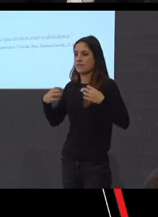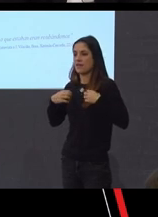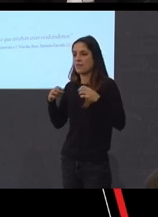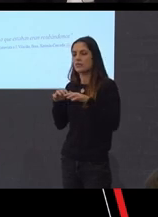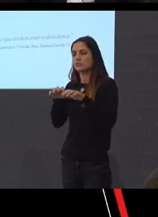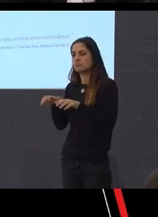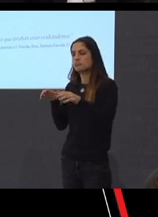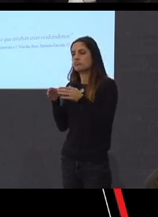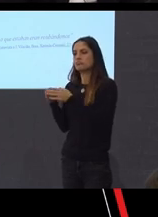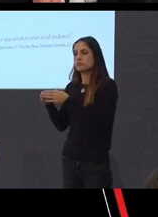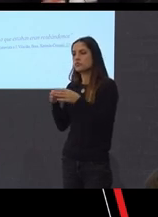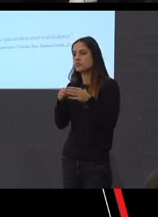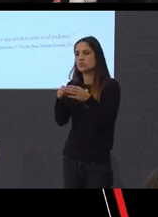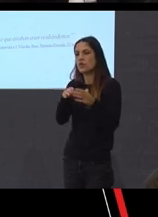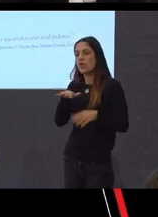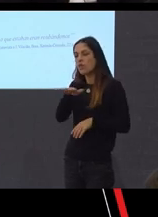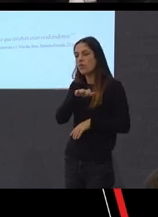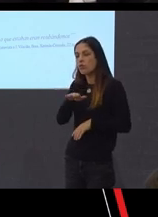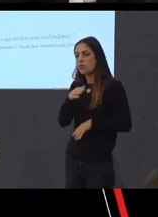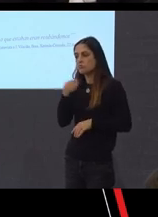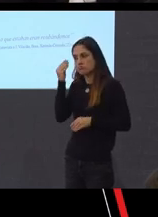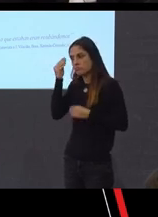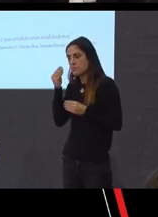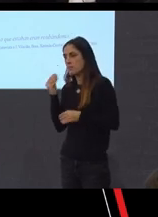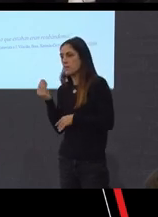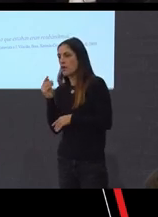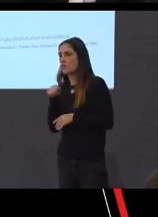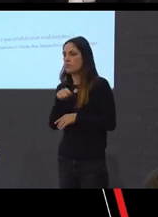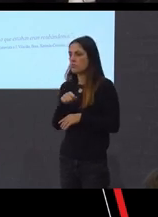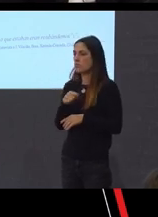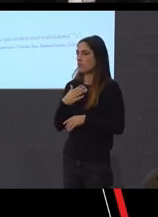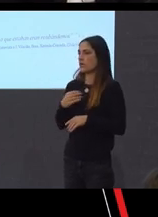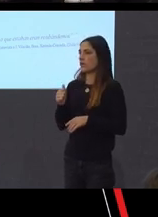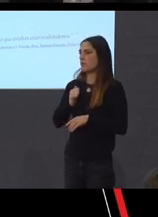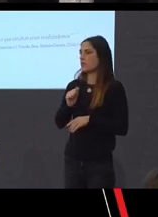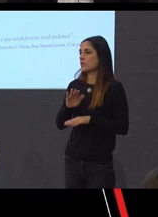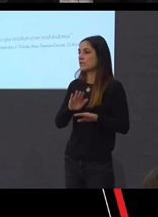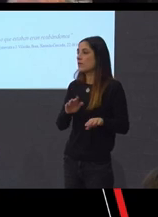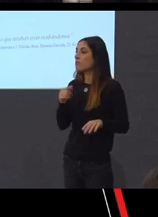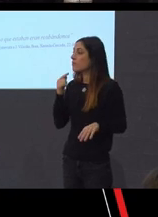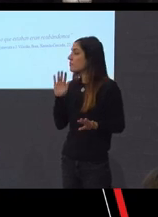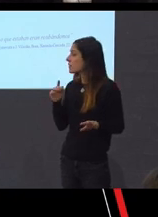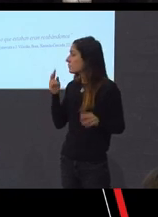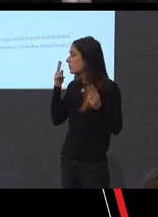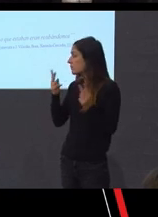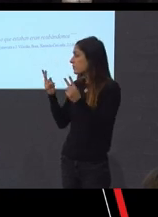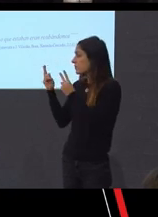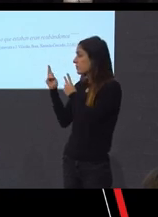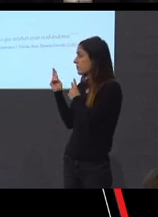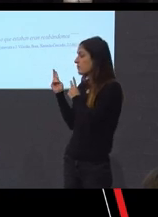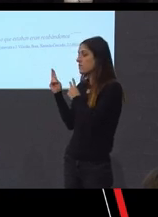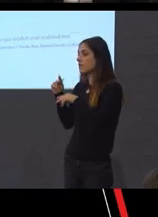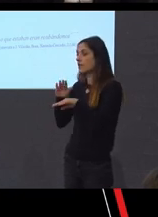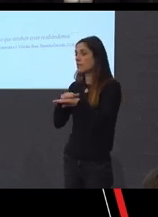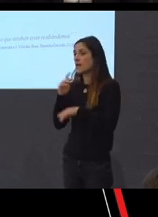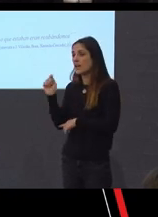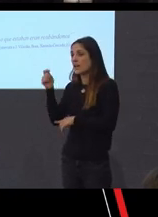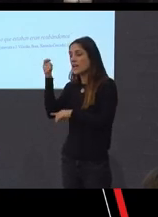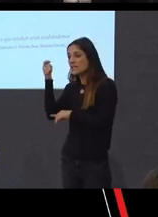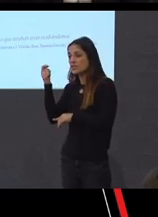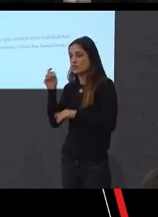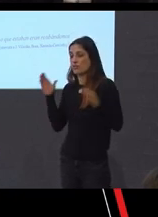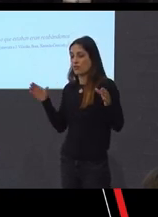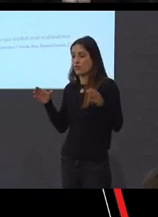estimasen convinte. Pero a súa propia documentación interna di todo o contrario, porque se podedes observar aí, se para conseguir un consorcio